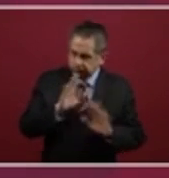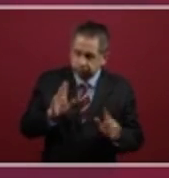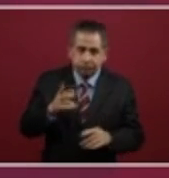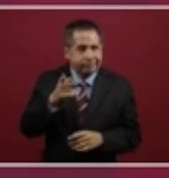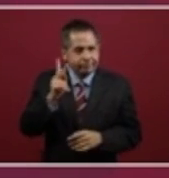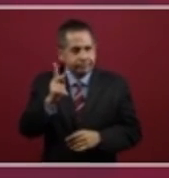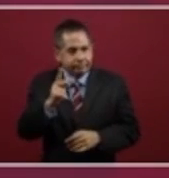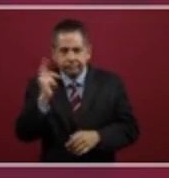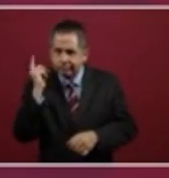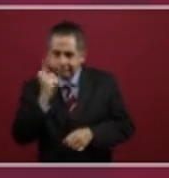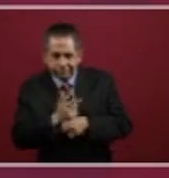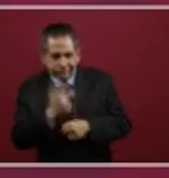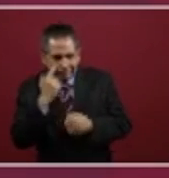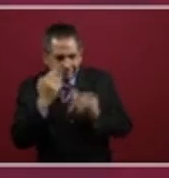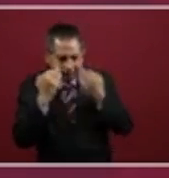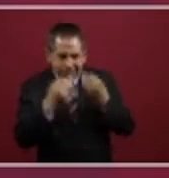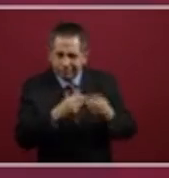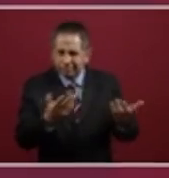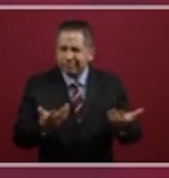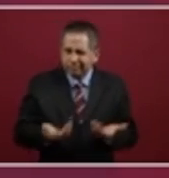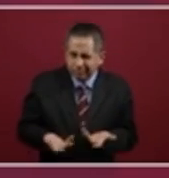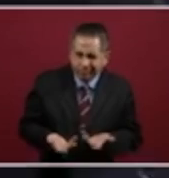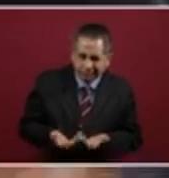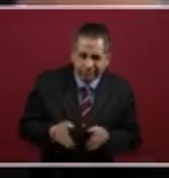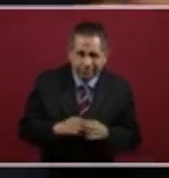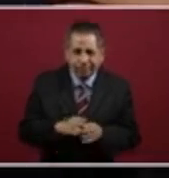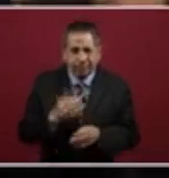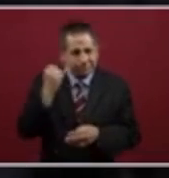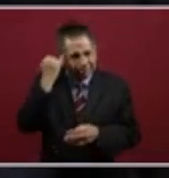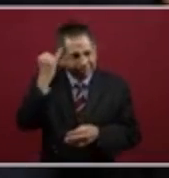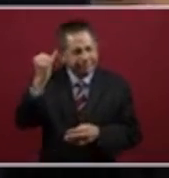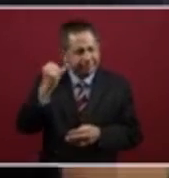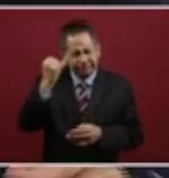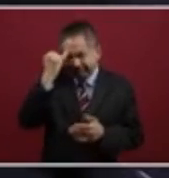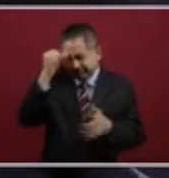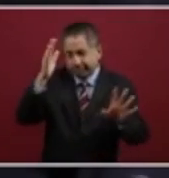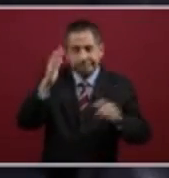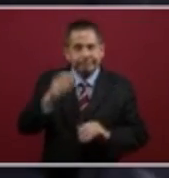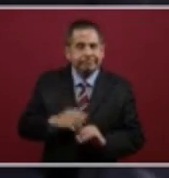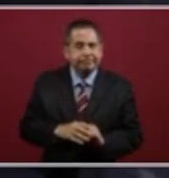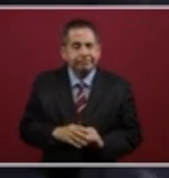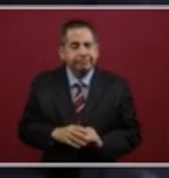pero imagínense si algún día